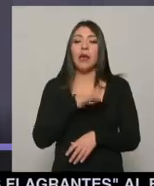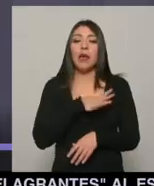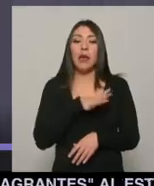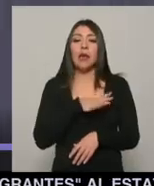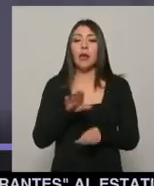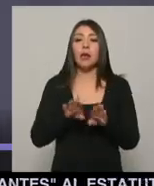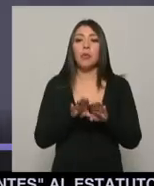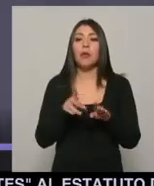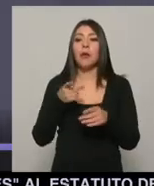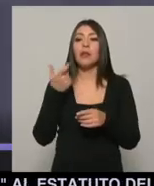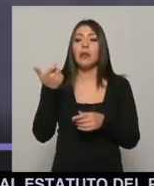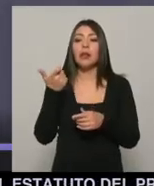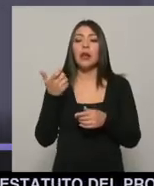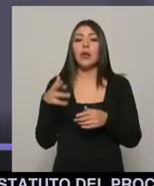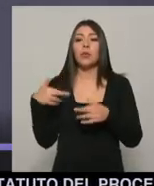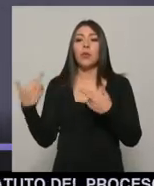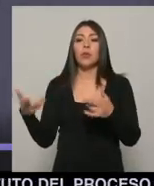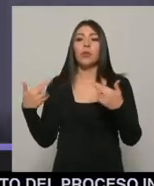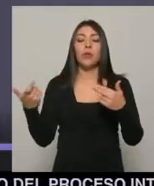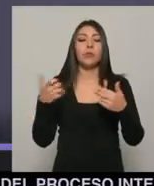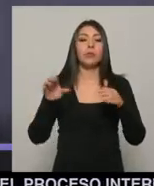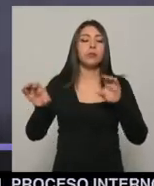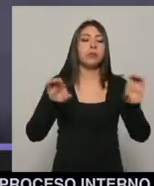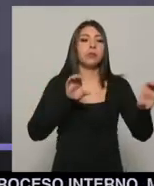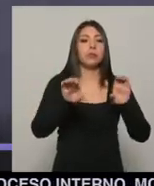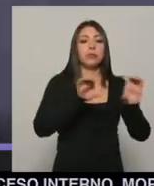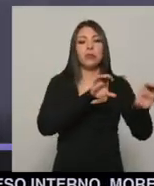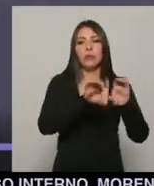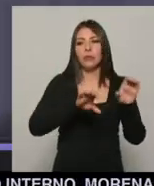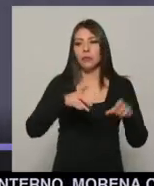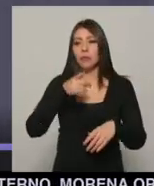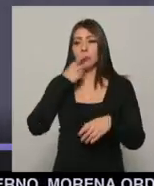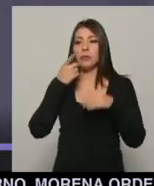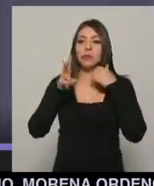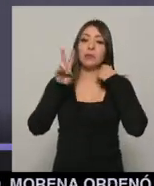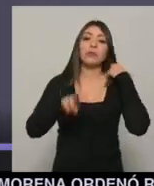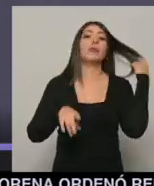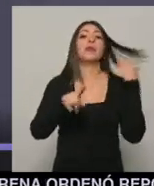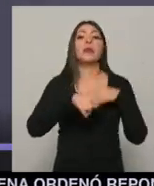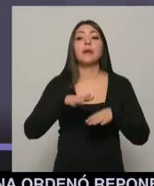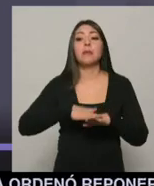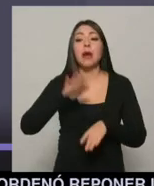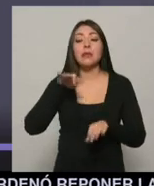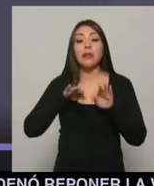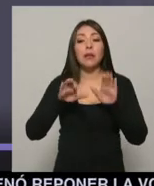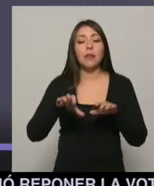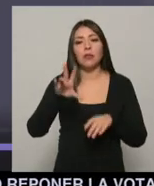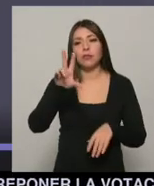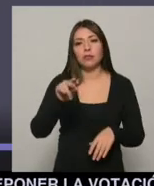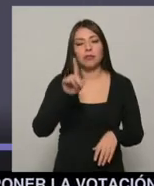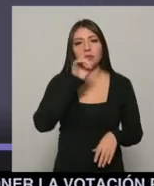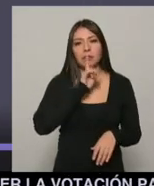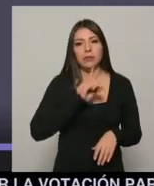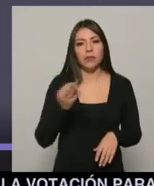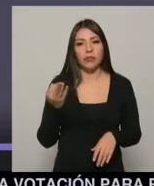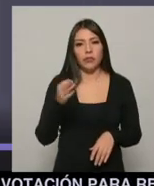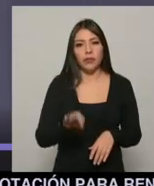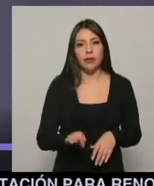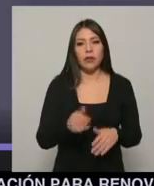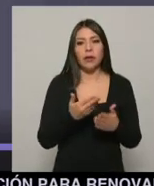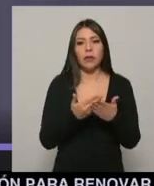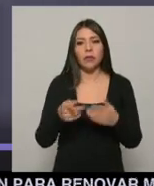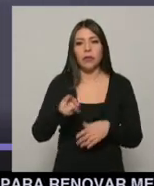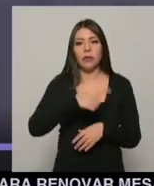estar repartiendo dinero. Entonces, es falso que hay más creación de empleo, pero lo que también debemos ver y debemos